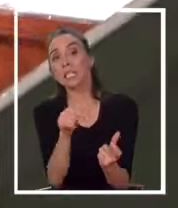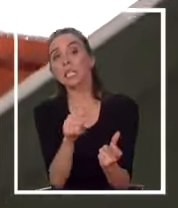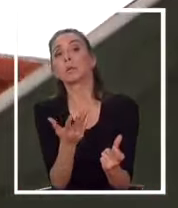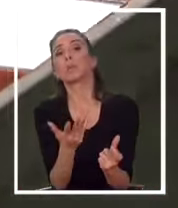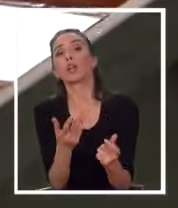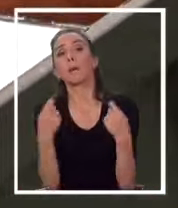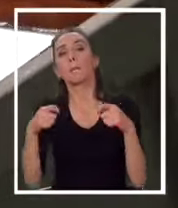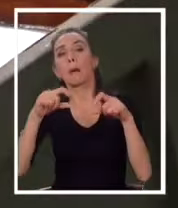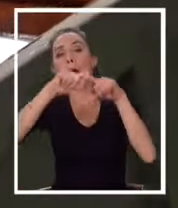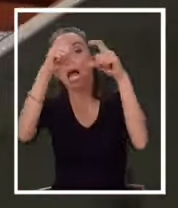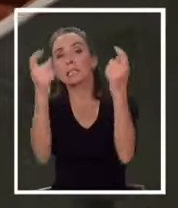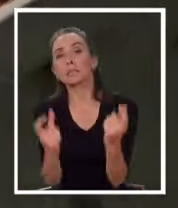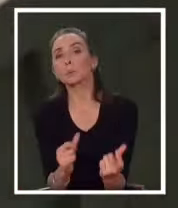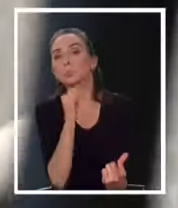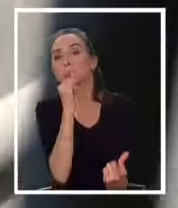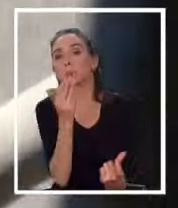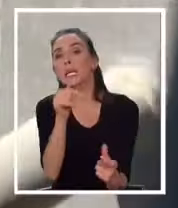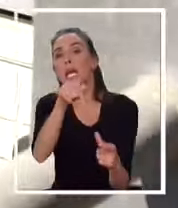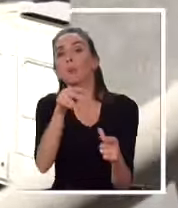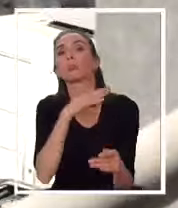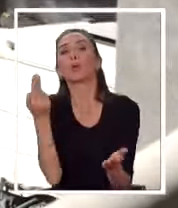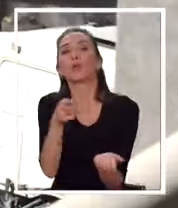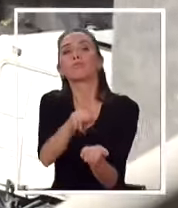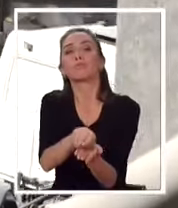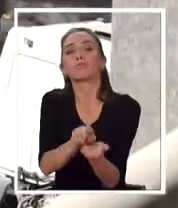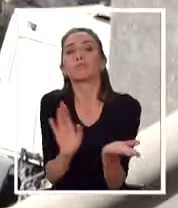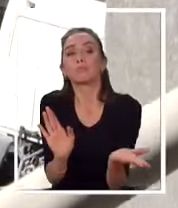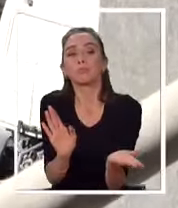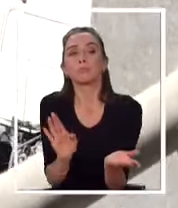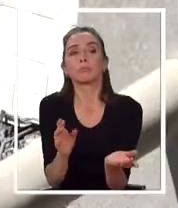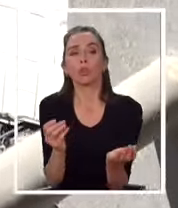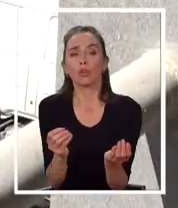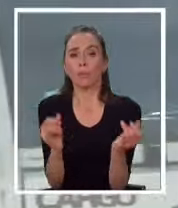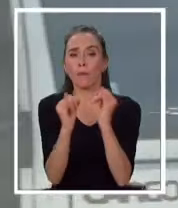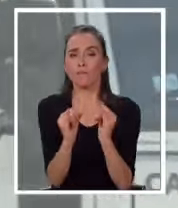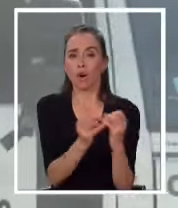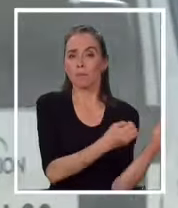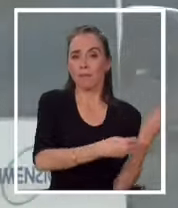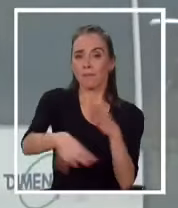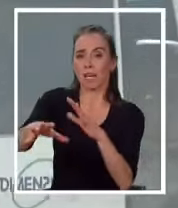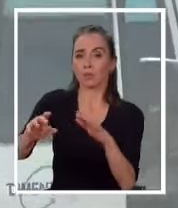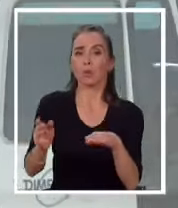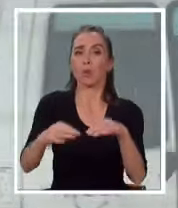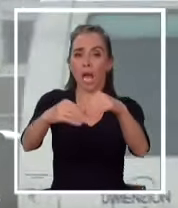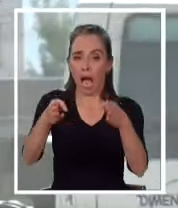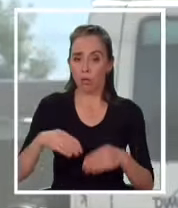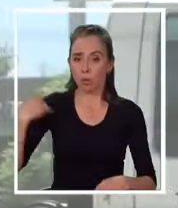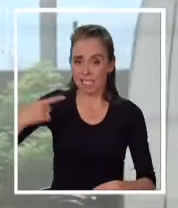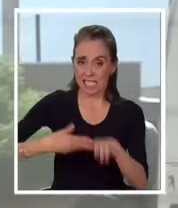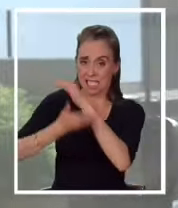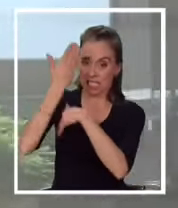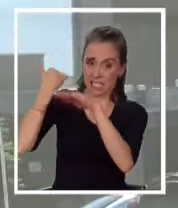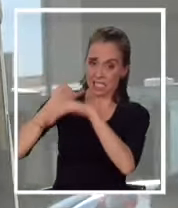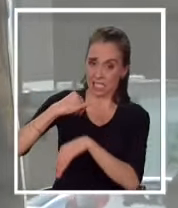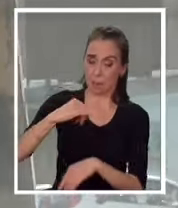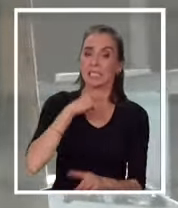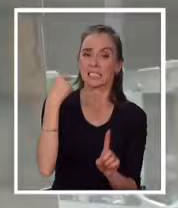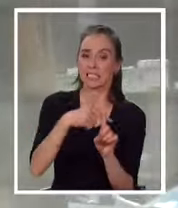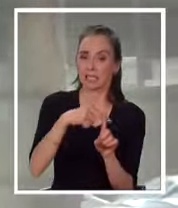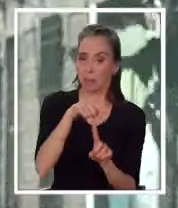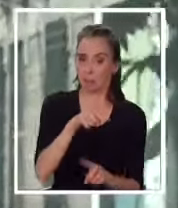cuentan con esta protección. También nos preguntamos si esta forma de eliminar los ataúdes es permanente y si este